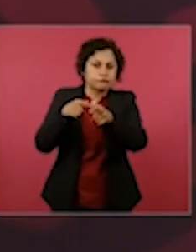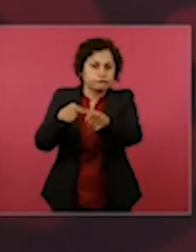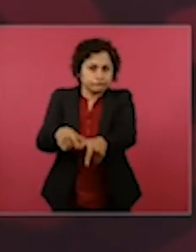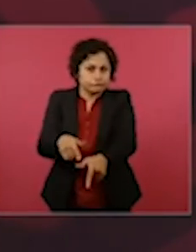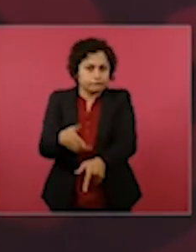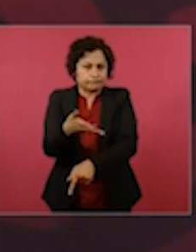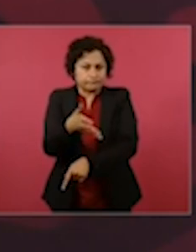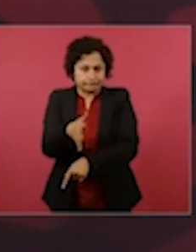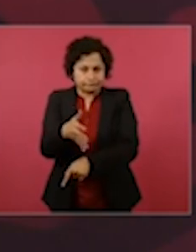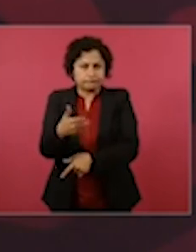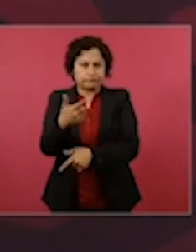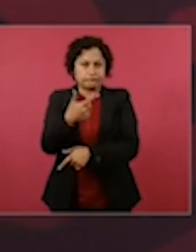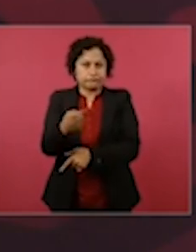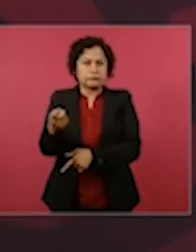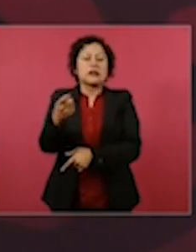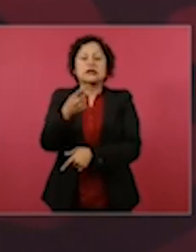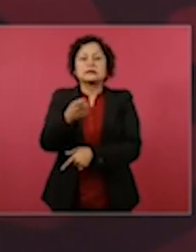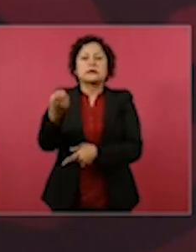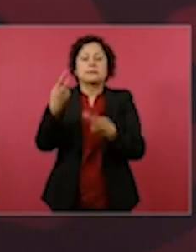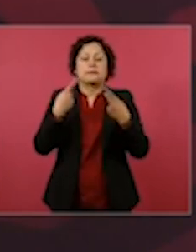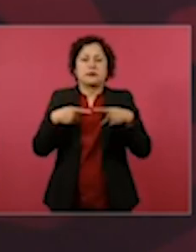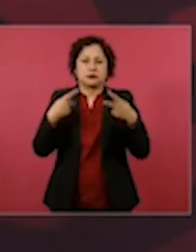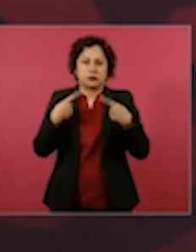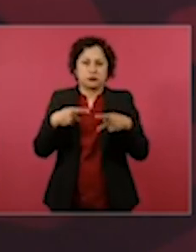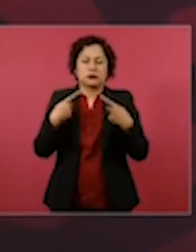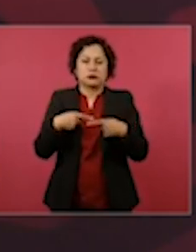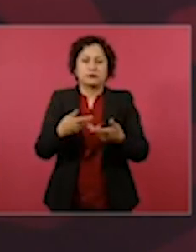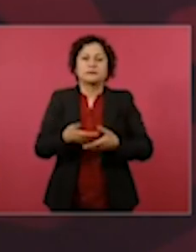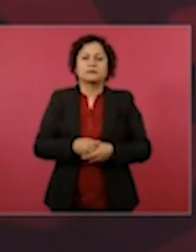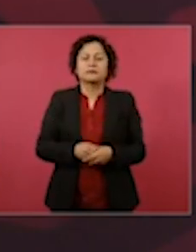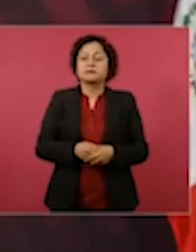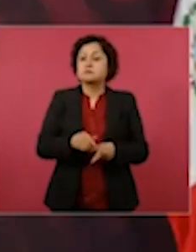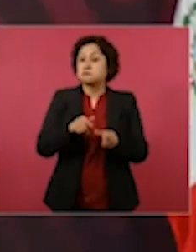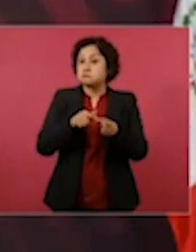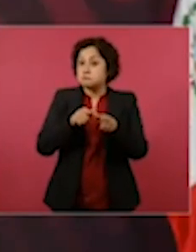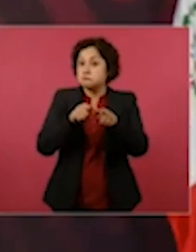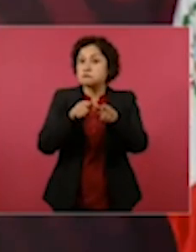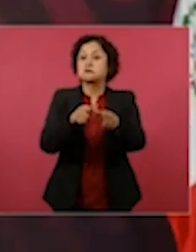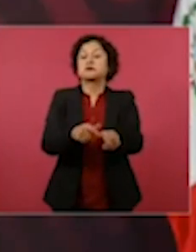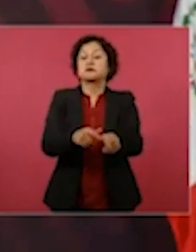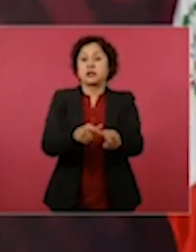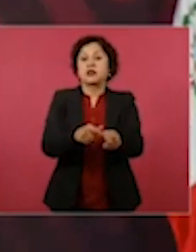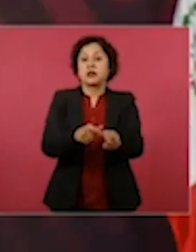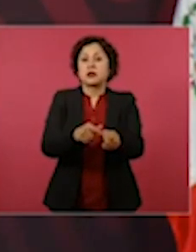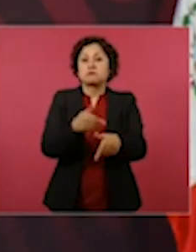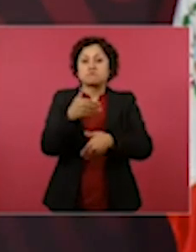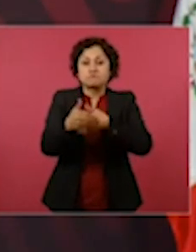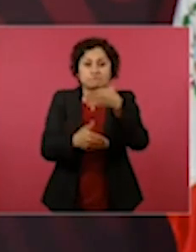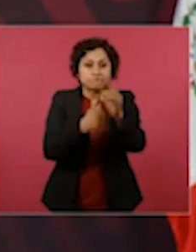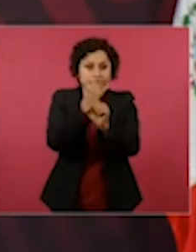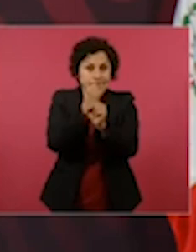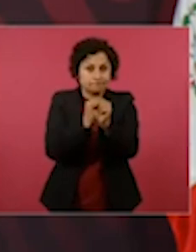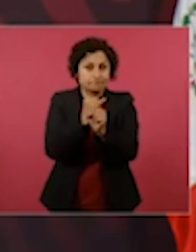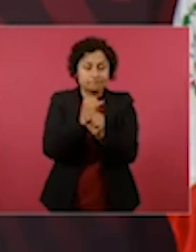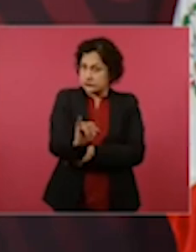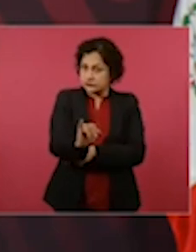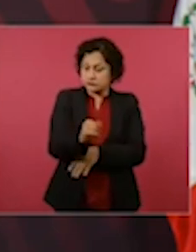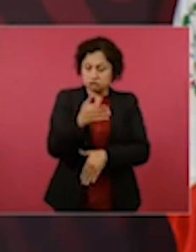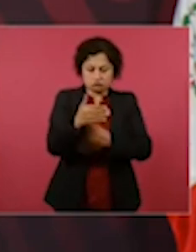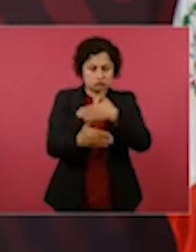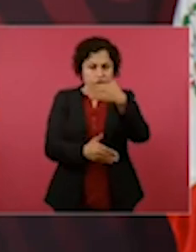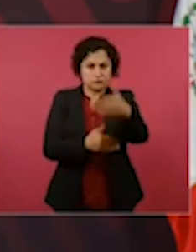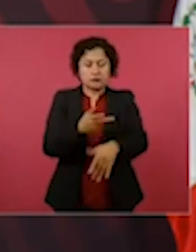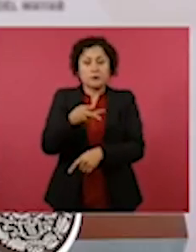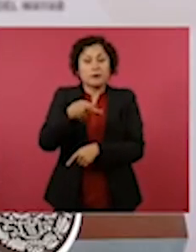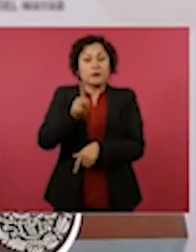y aseguró que Claudia Sheinbaum dará continuidad a las indagatorias. Pero lo más importante de todo es